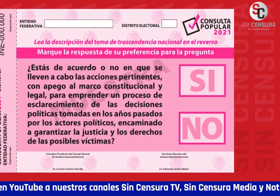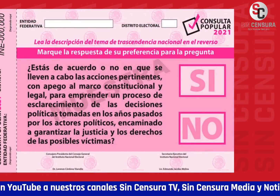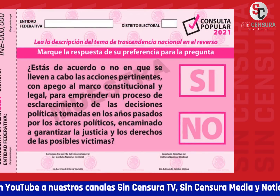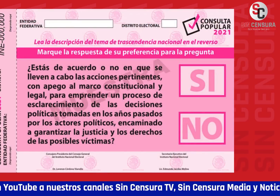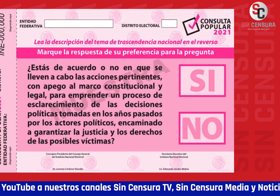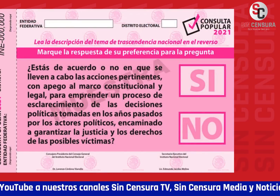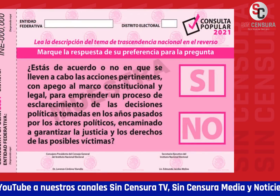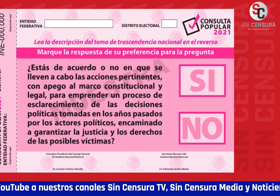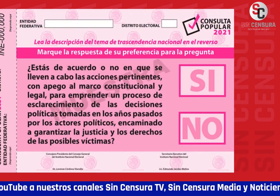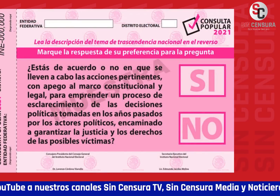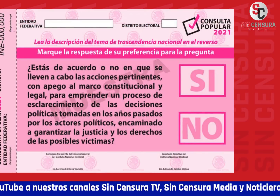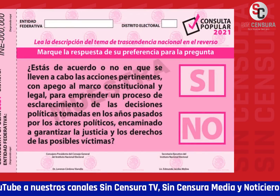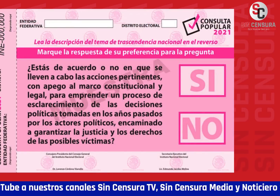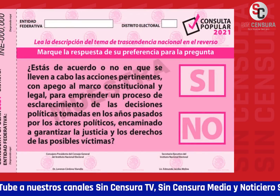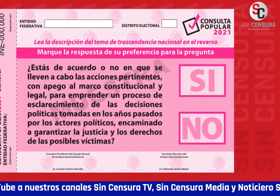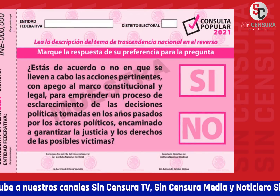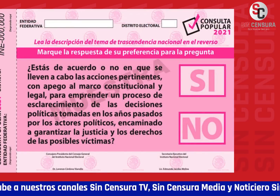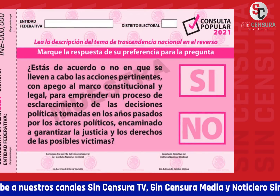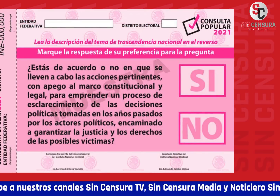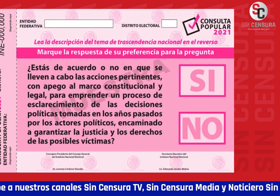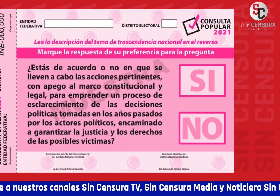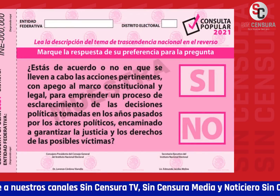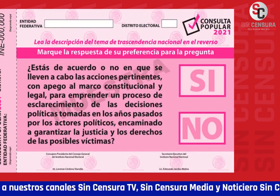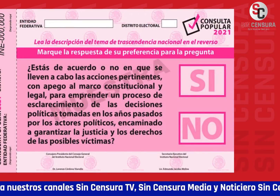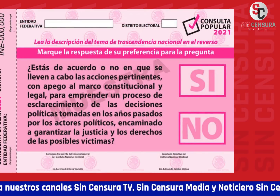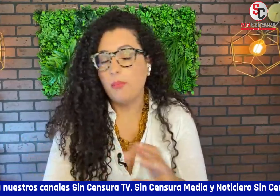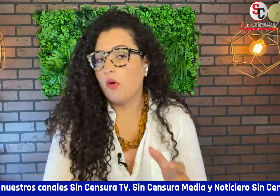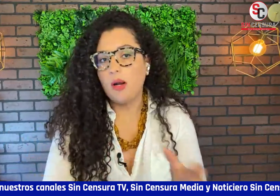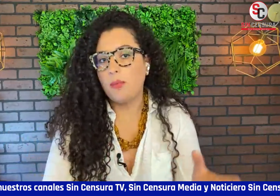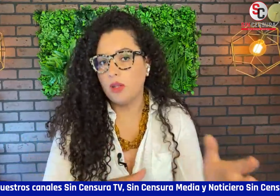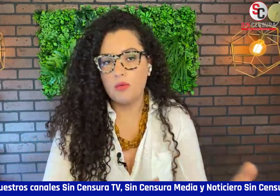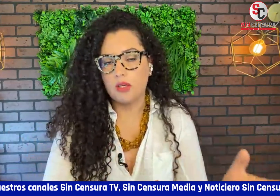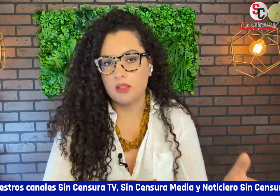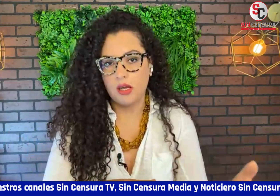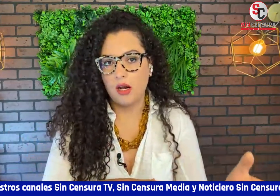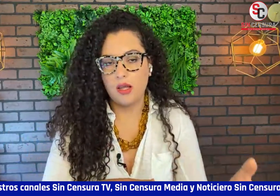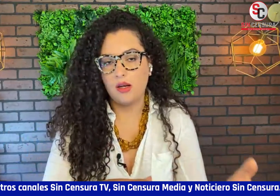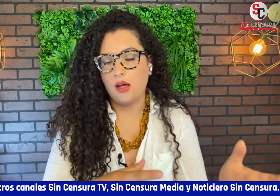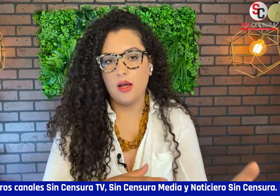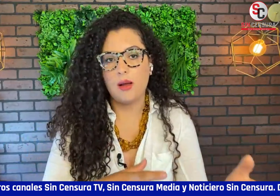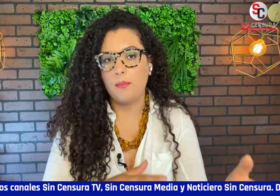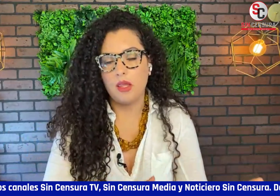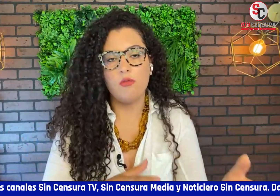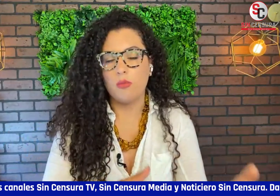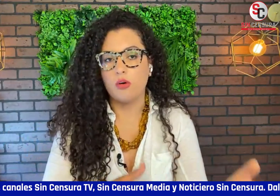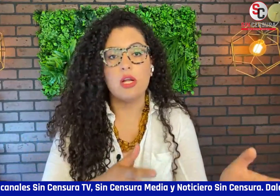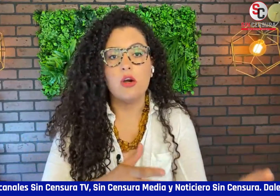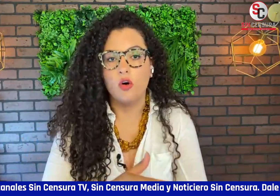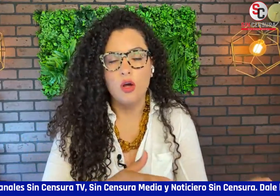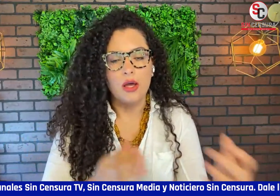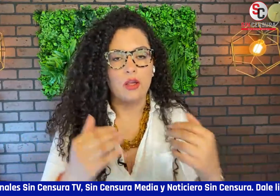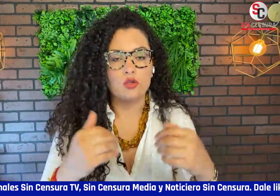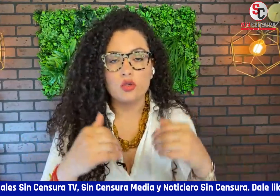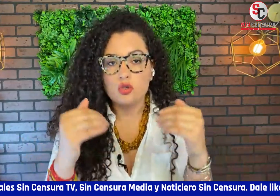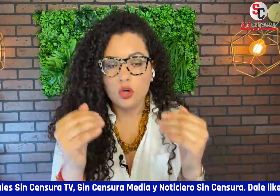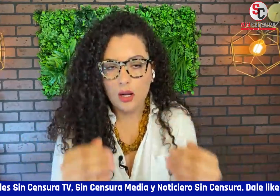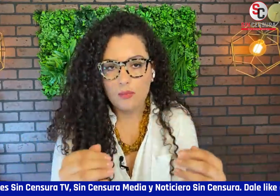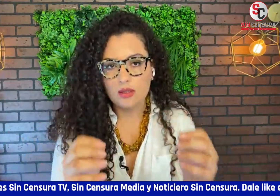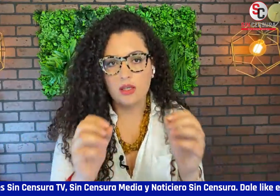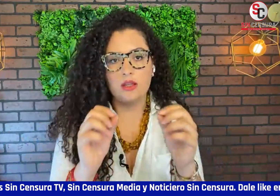le podemos exigir al INE que haga campaña a favor del sí, y no tampoco le podemos exigir al INE que haga campaña a favor del no.